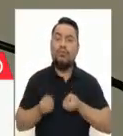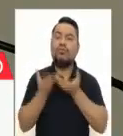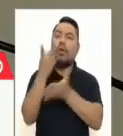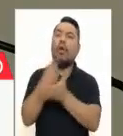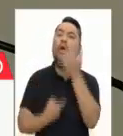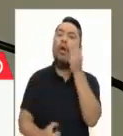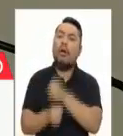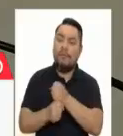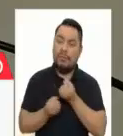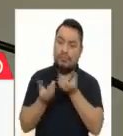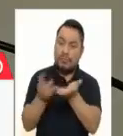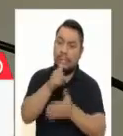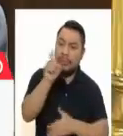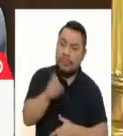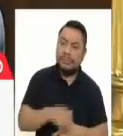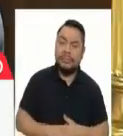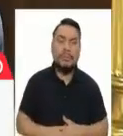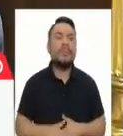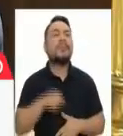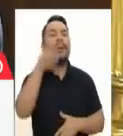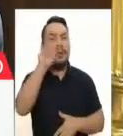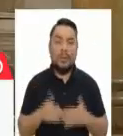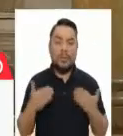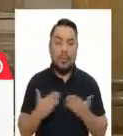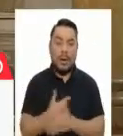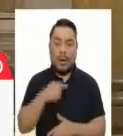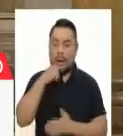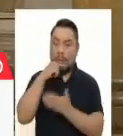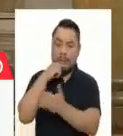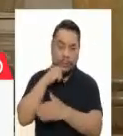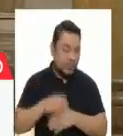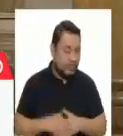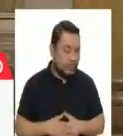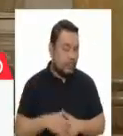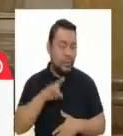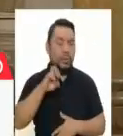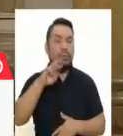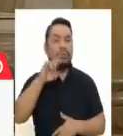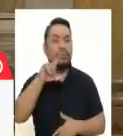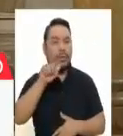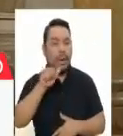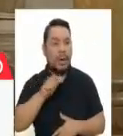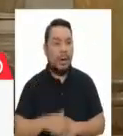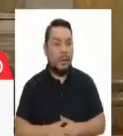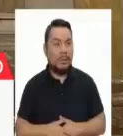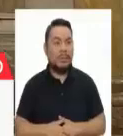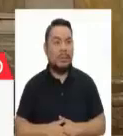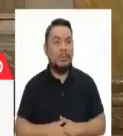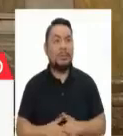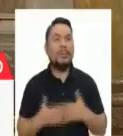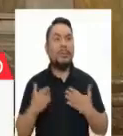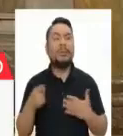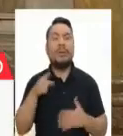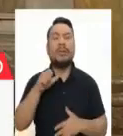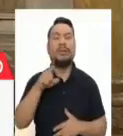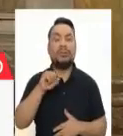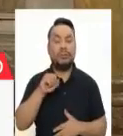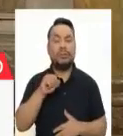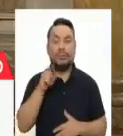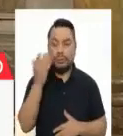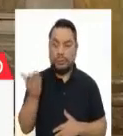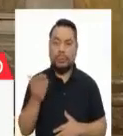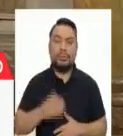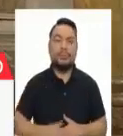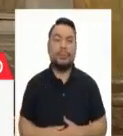estado en el despacho de cultura que le confío sí juro Bueno amigos la foto de rigor de los